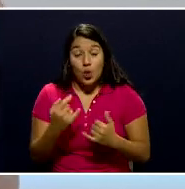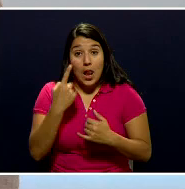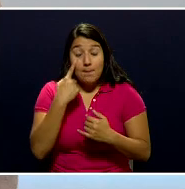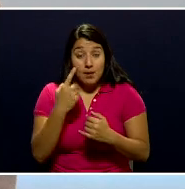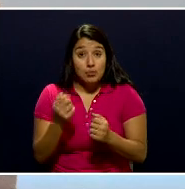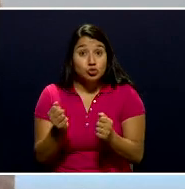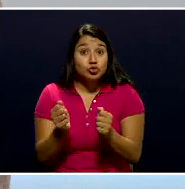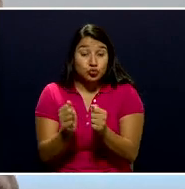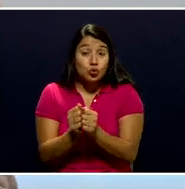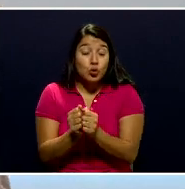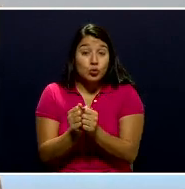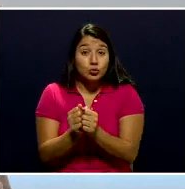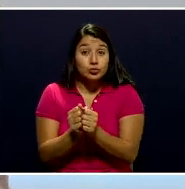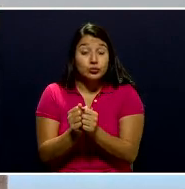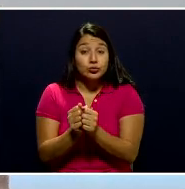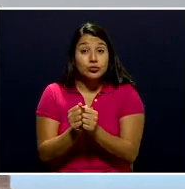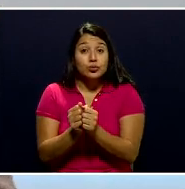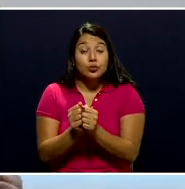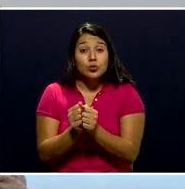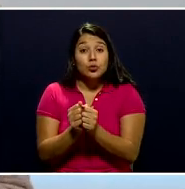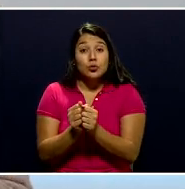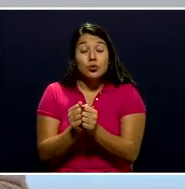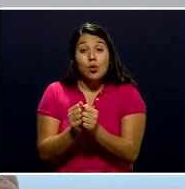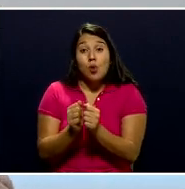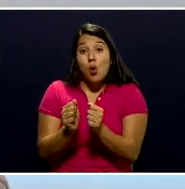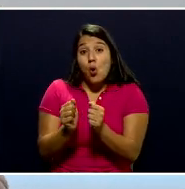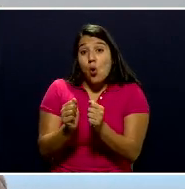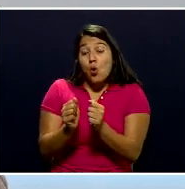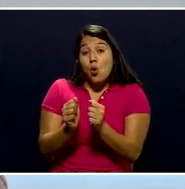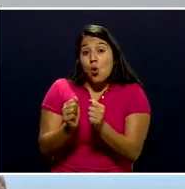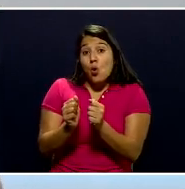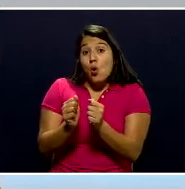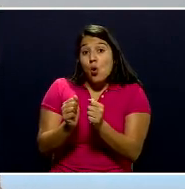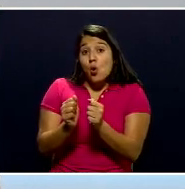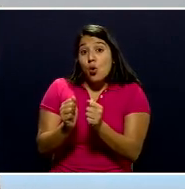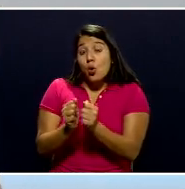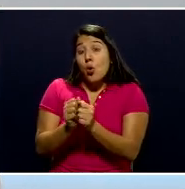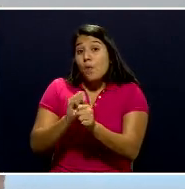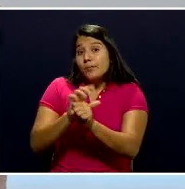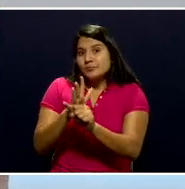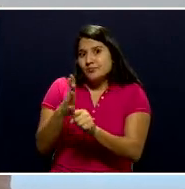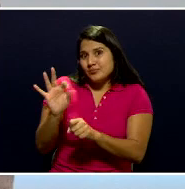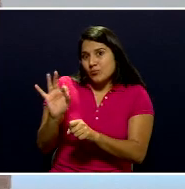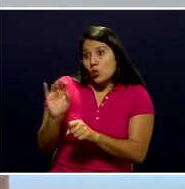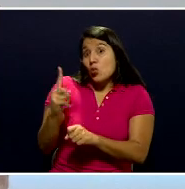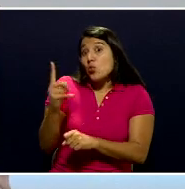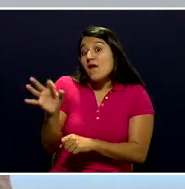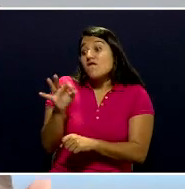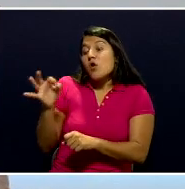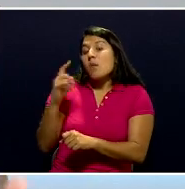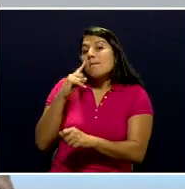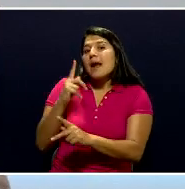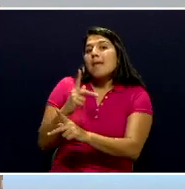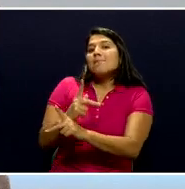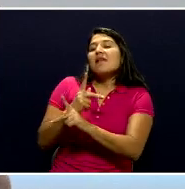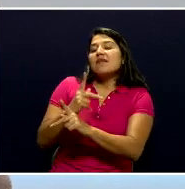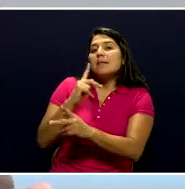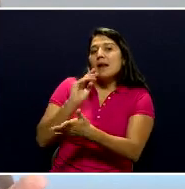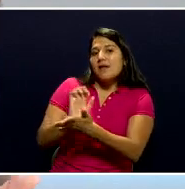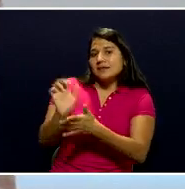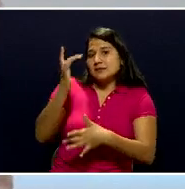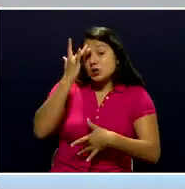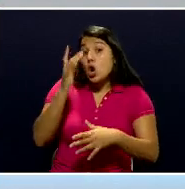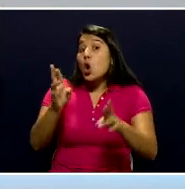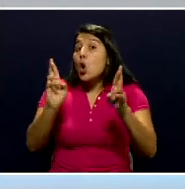ahora también con una medida de precaución tan sencilla como la que se nos está pidiendo, y ojalá que todos lo